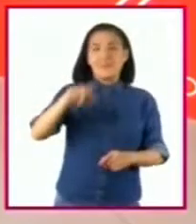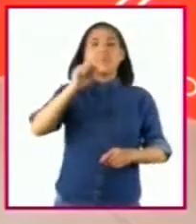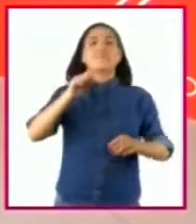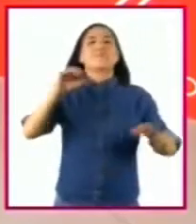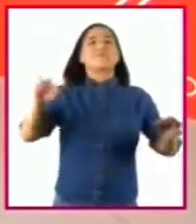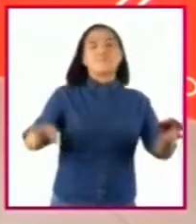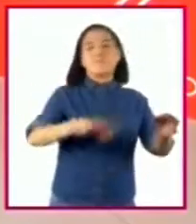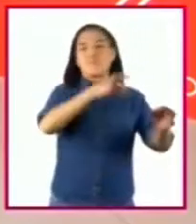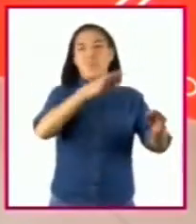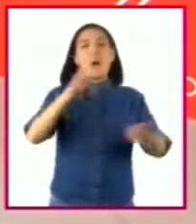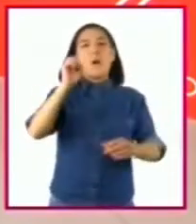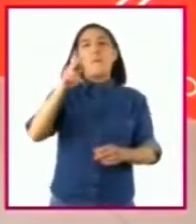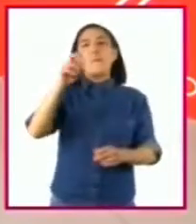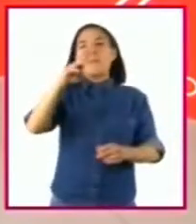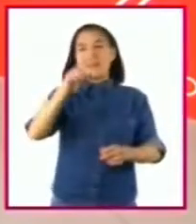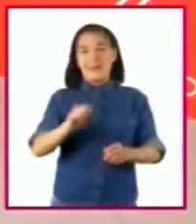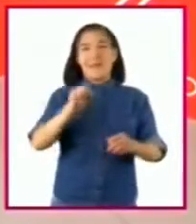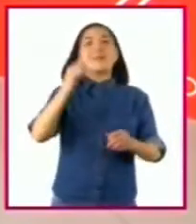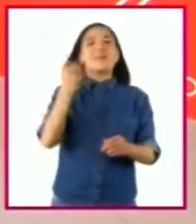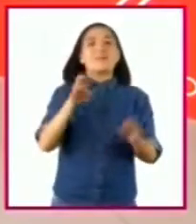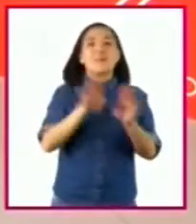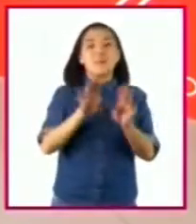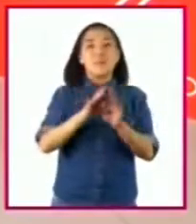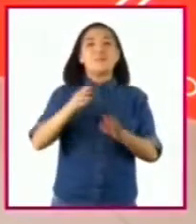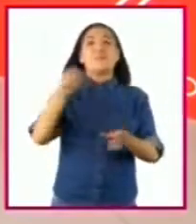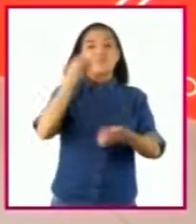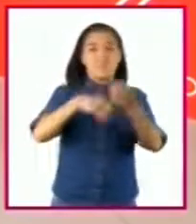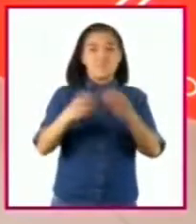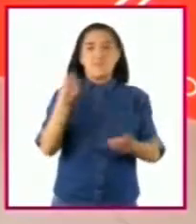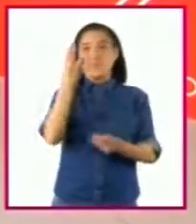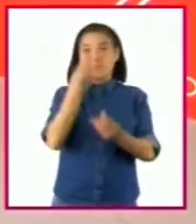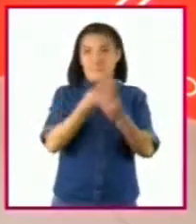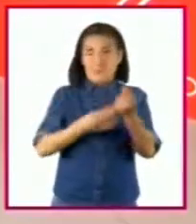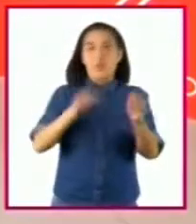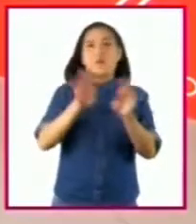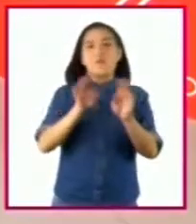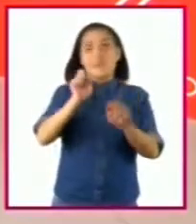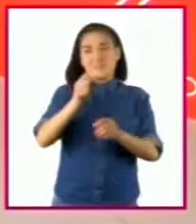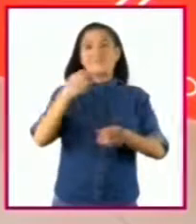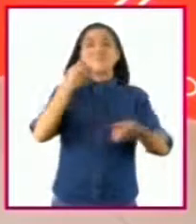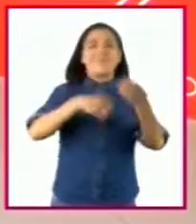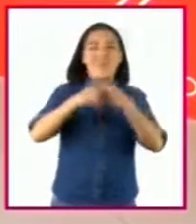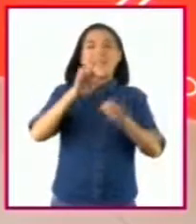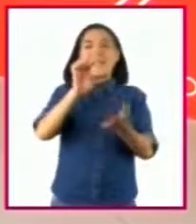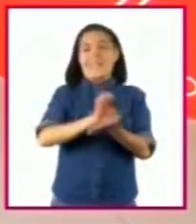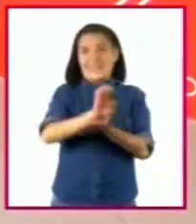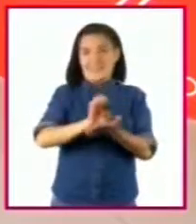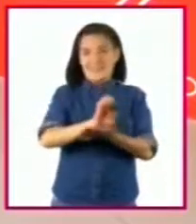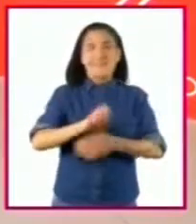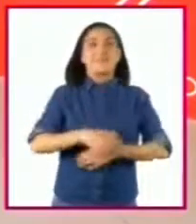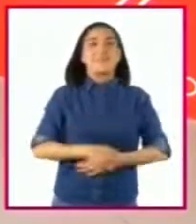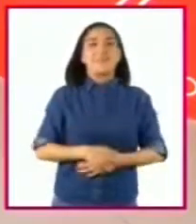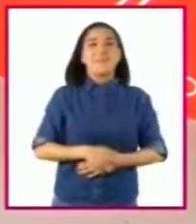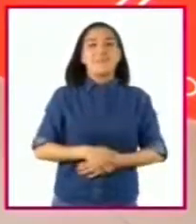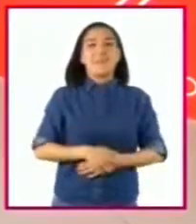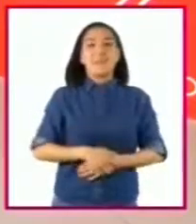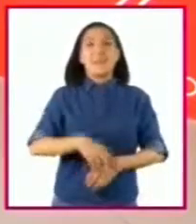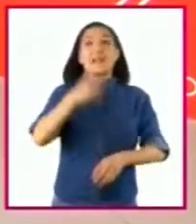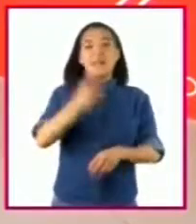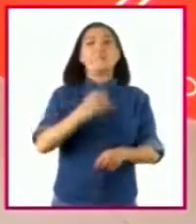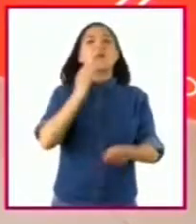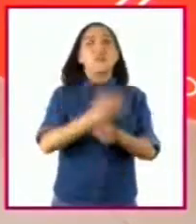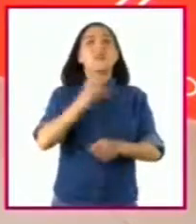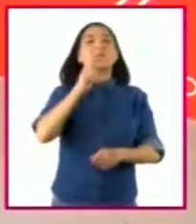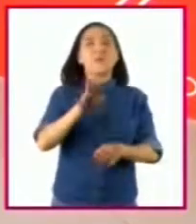que junto con el teatro son consideradas las artes escénicas. Ahora vamos a revisar los elementos